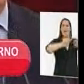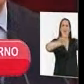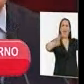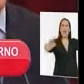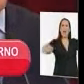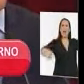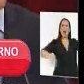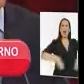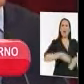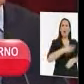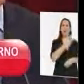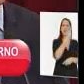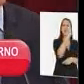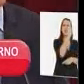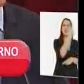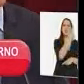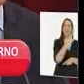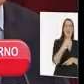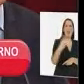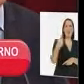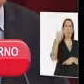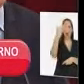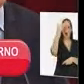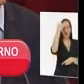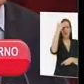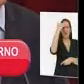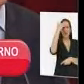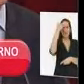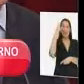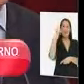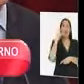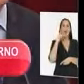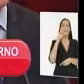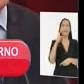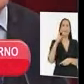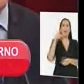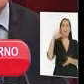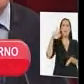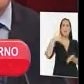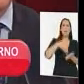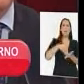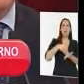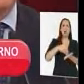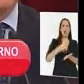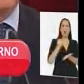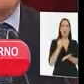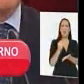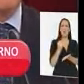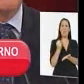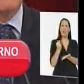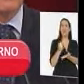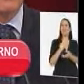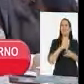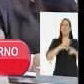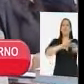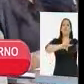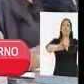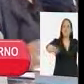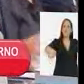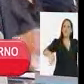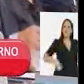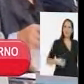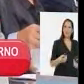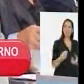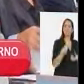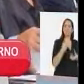esta apuesta a los amigos de los compañeros, de los vecinos, de los parientes, muy familiar, una estructura armada de esa manera, que a veces puede